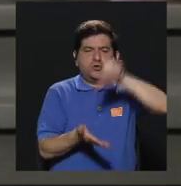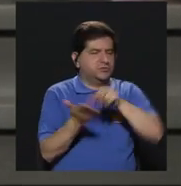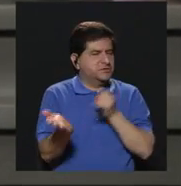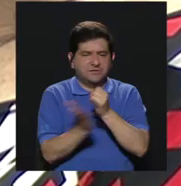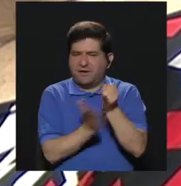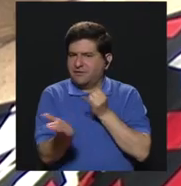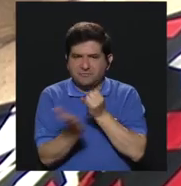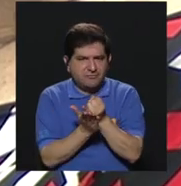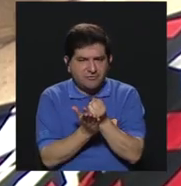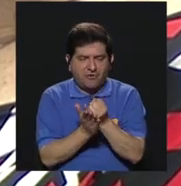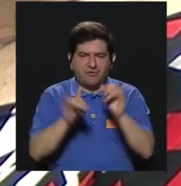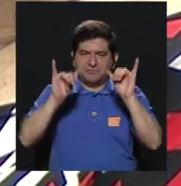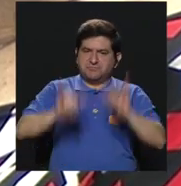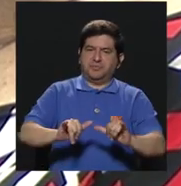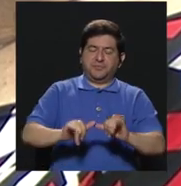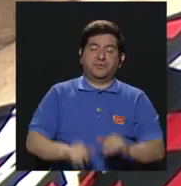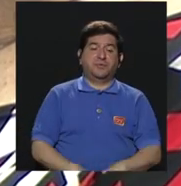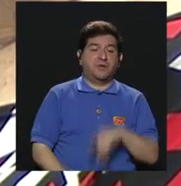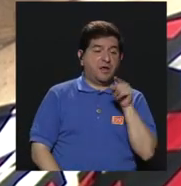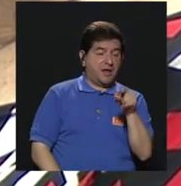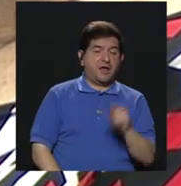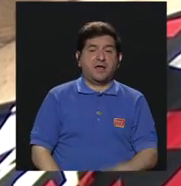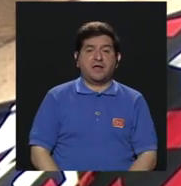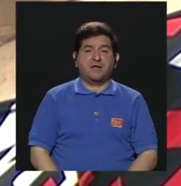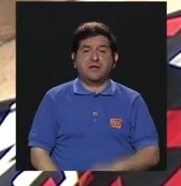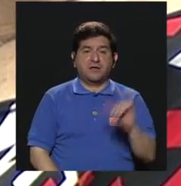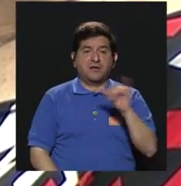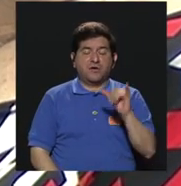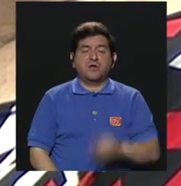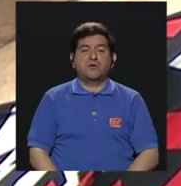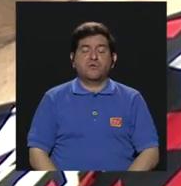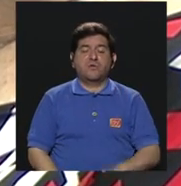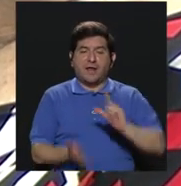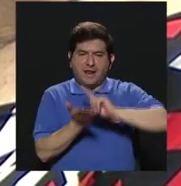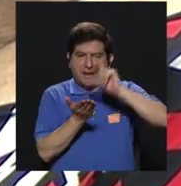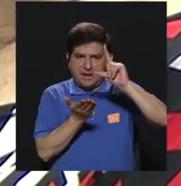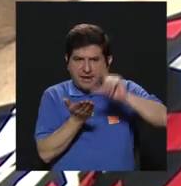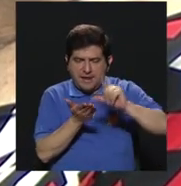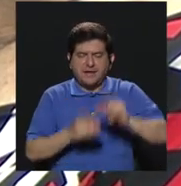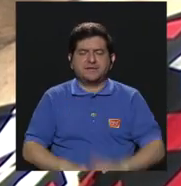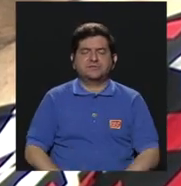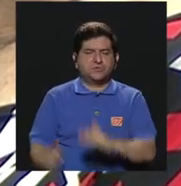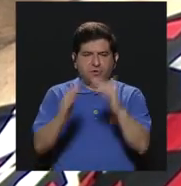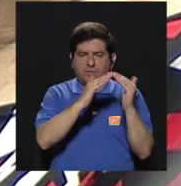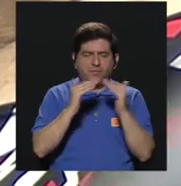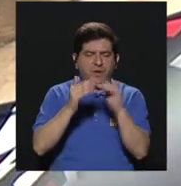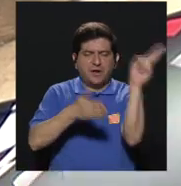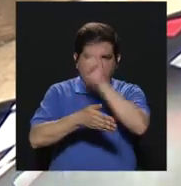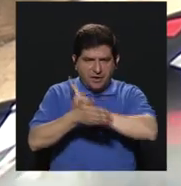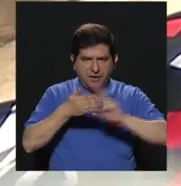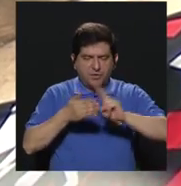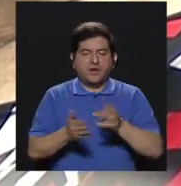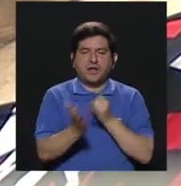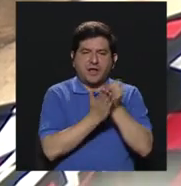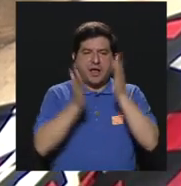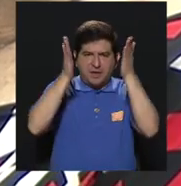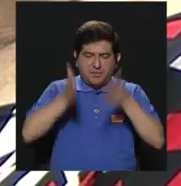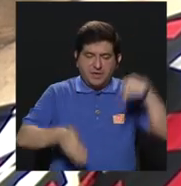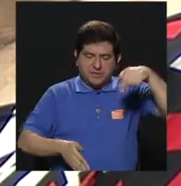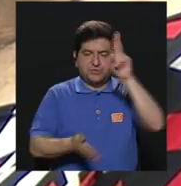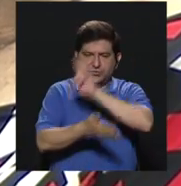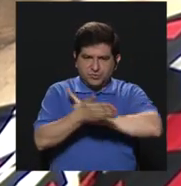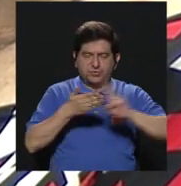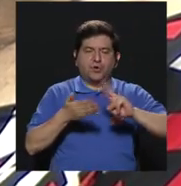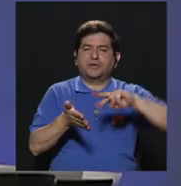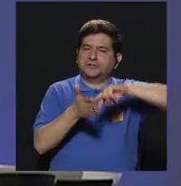investigación. Tal legado lleva como una cátedra aleccionadora para la comunidad académica e investigadora de la Universidad